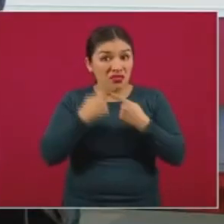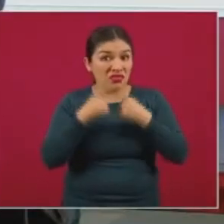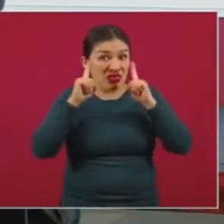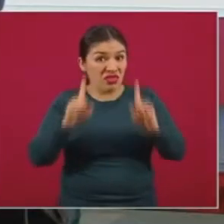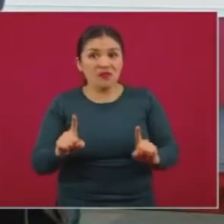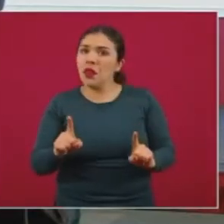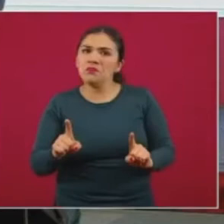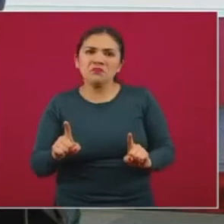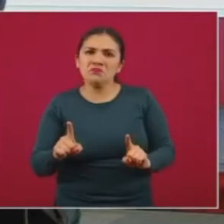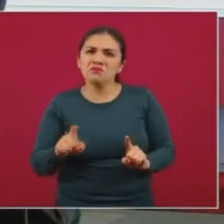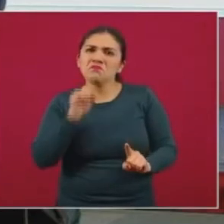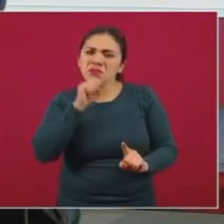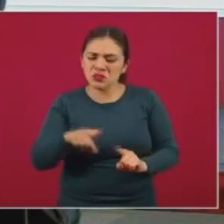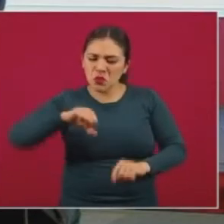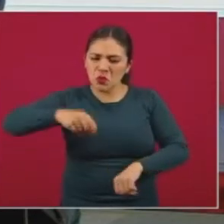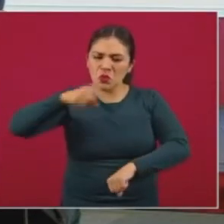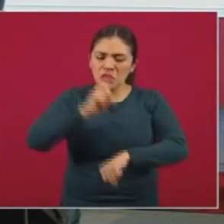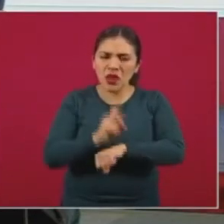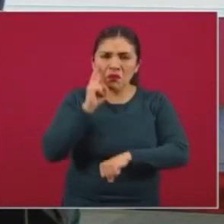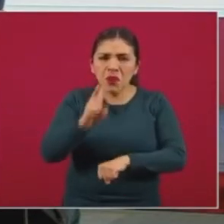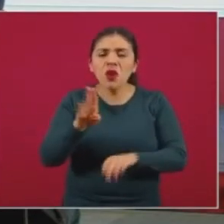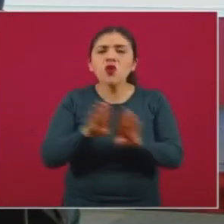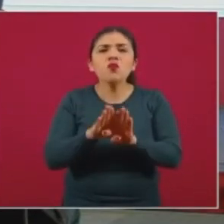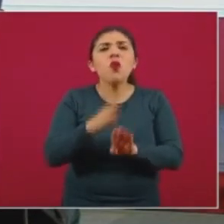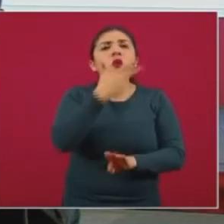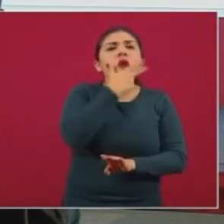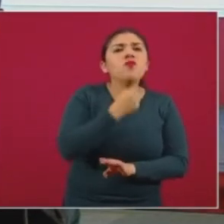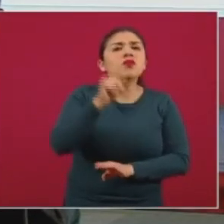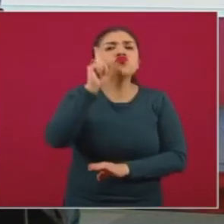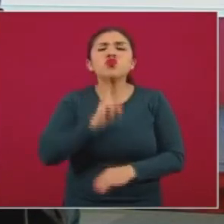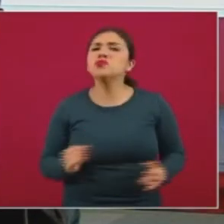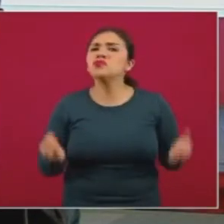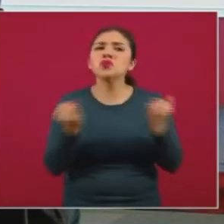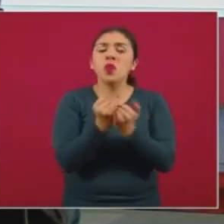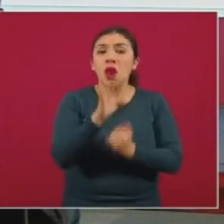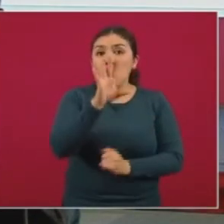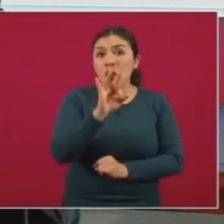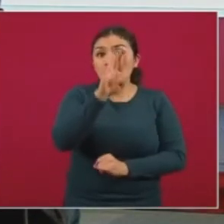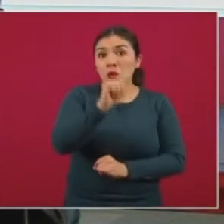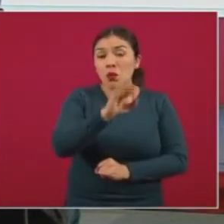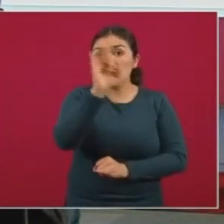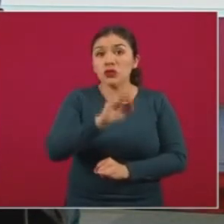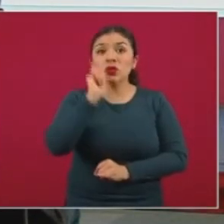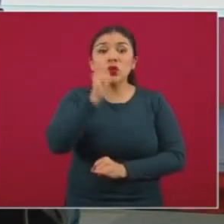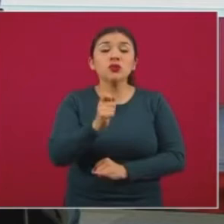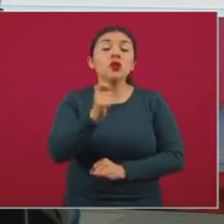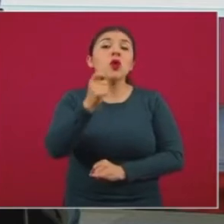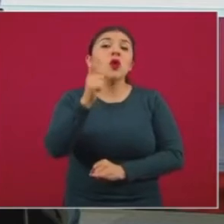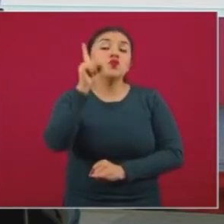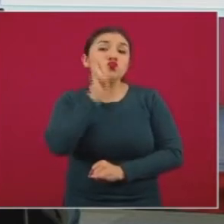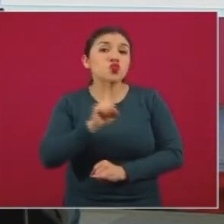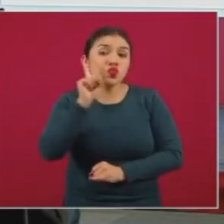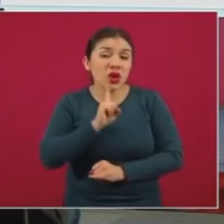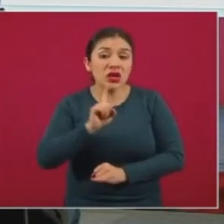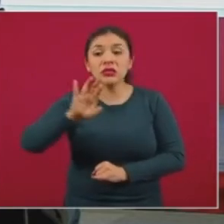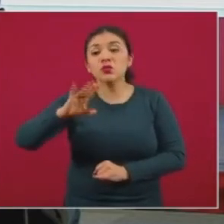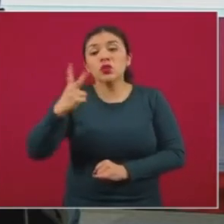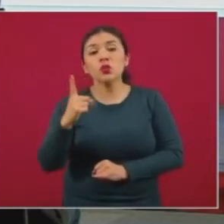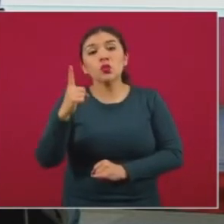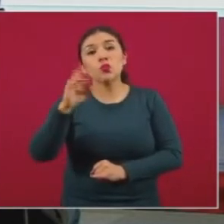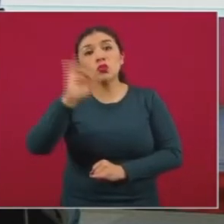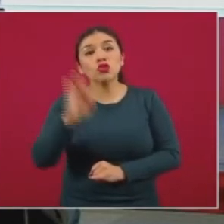diferencia al corte de hoy en relación al sexo, 49% han sido mujeres y 51% hombres.